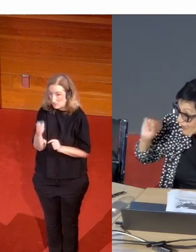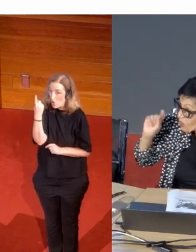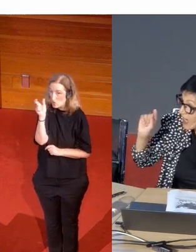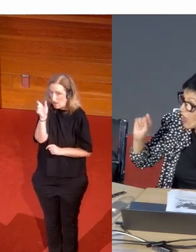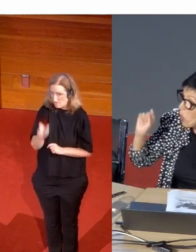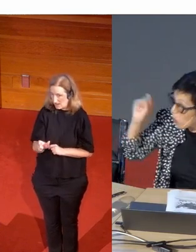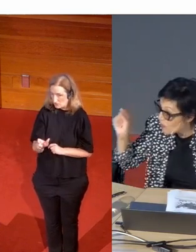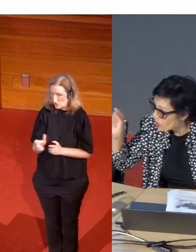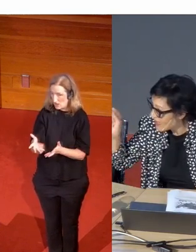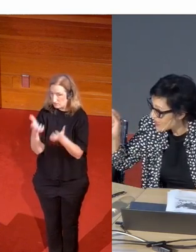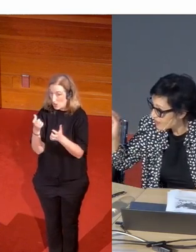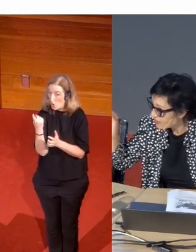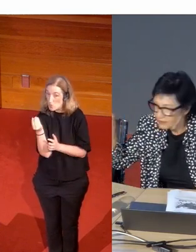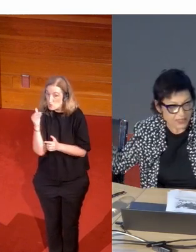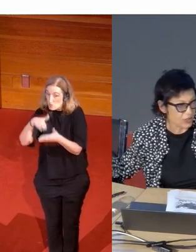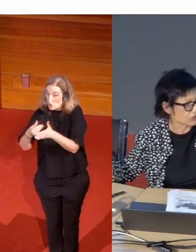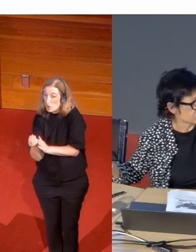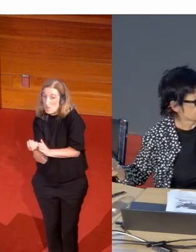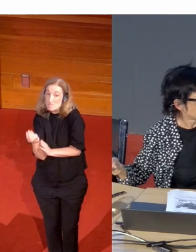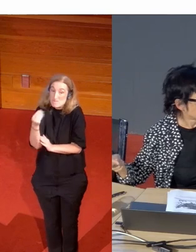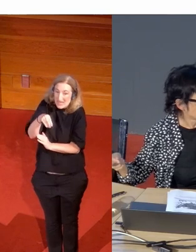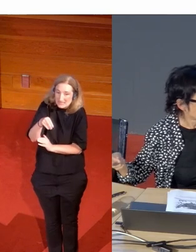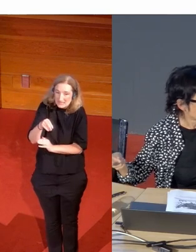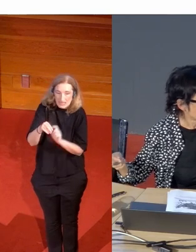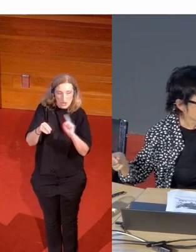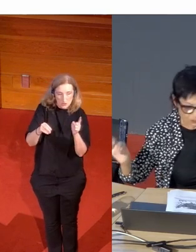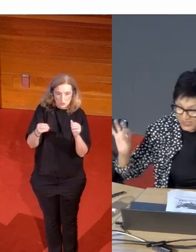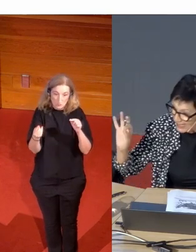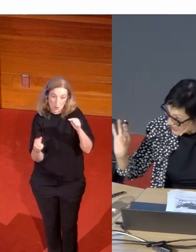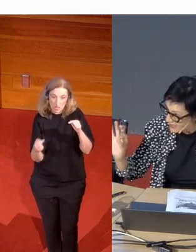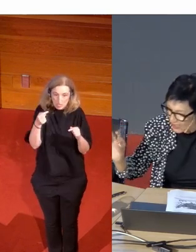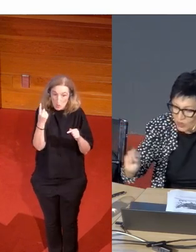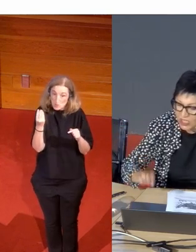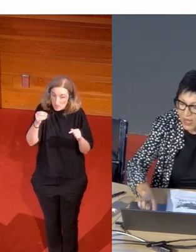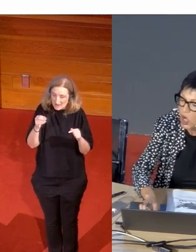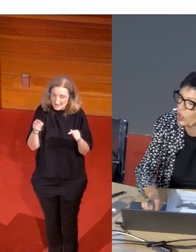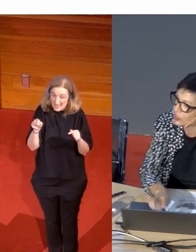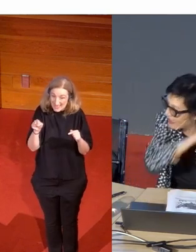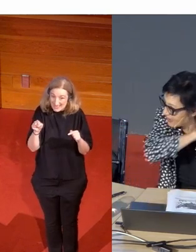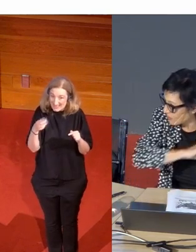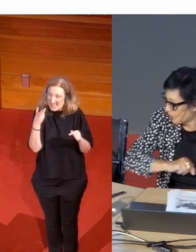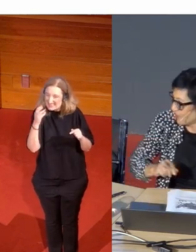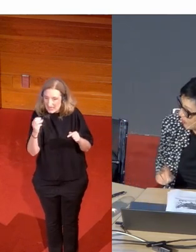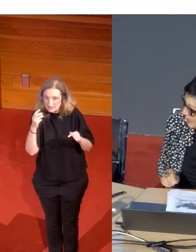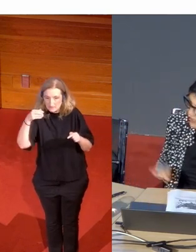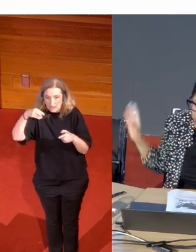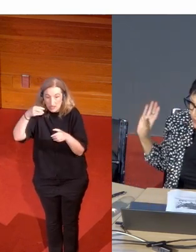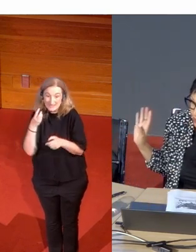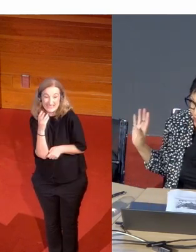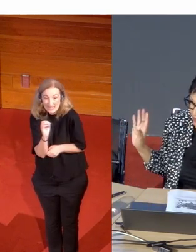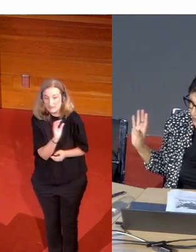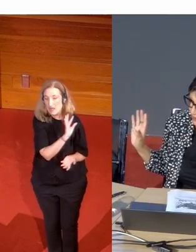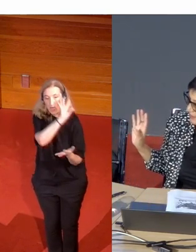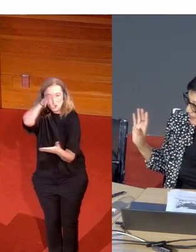un candidato saca un voto más que el otro pues ese candidato se lleva los 30 votos de Florida